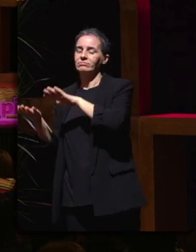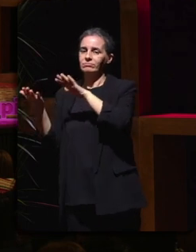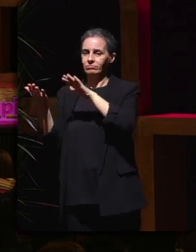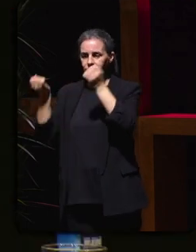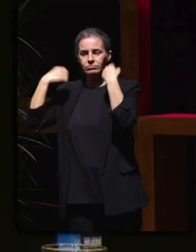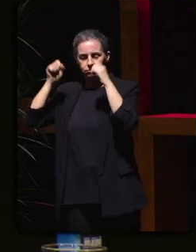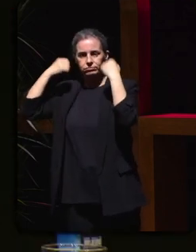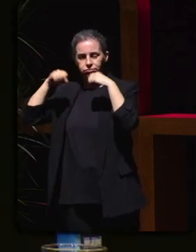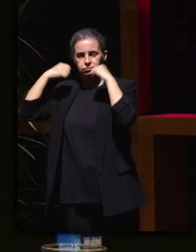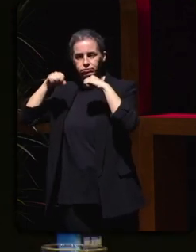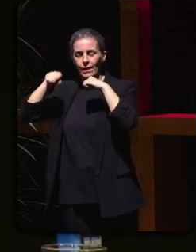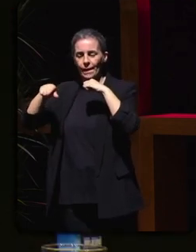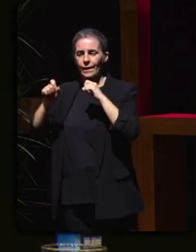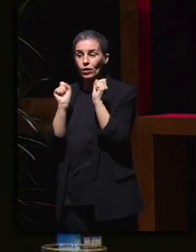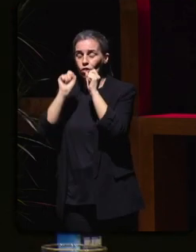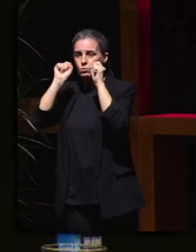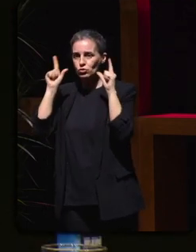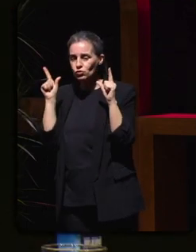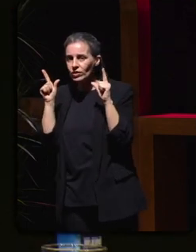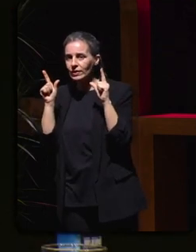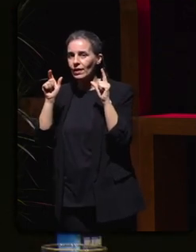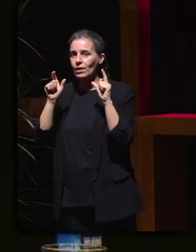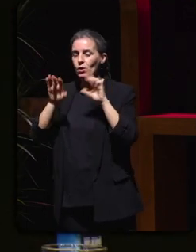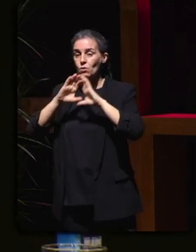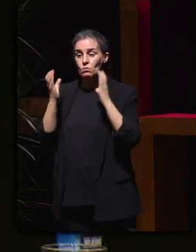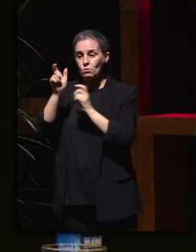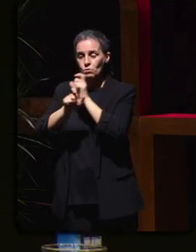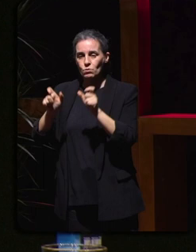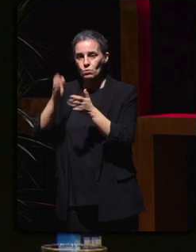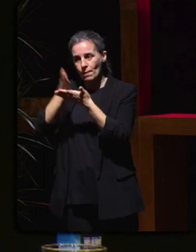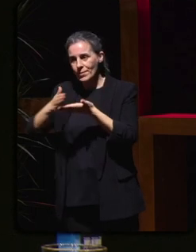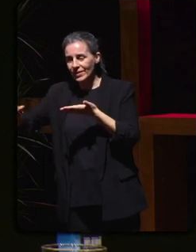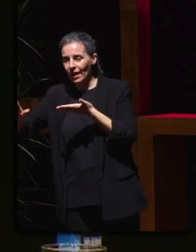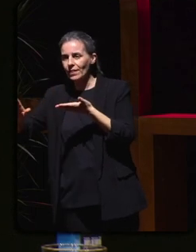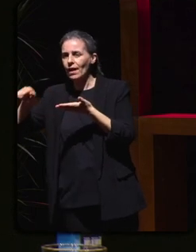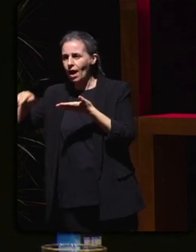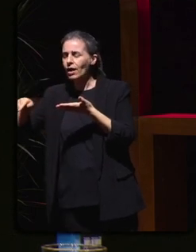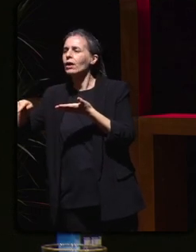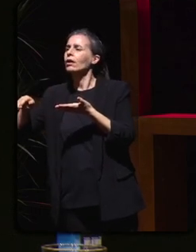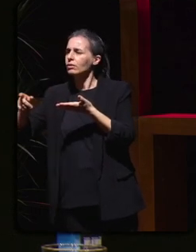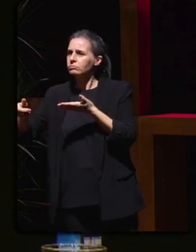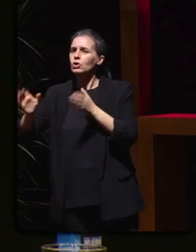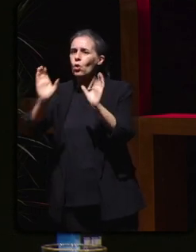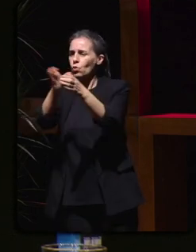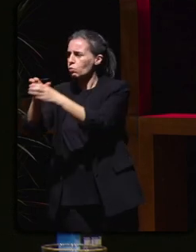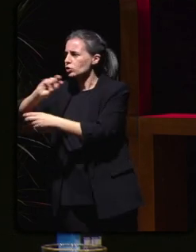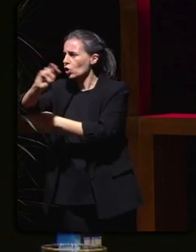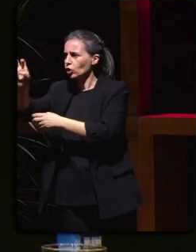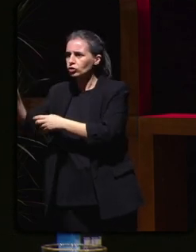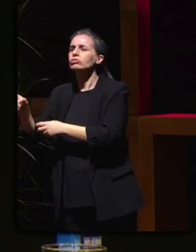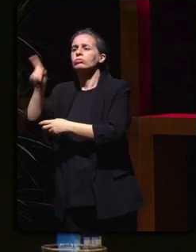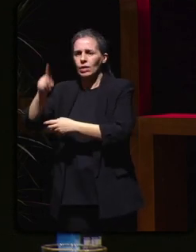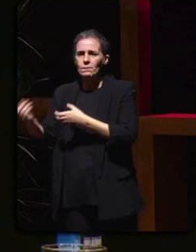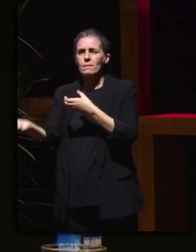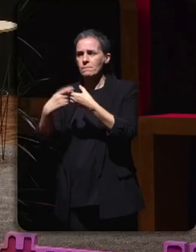o se han unido a la mitad de la población del mundo colectivos que han dicho que me pasa igual Jo que a mí tampoco me nombran